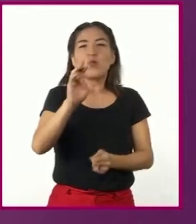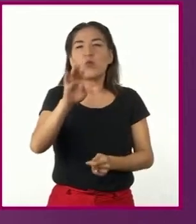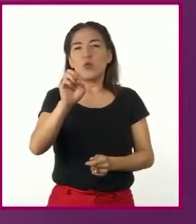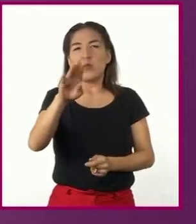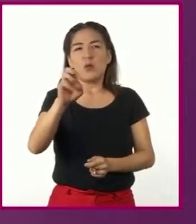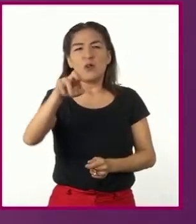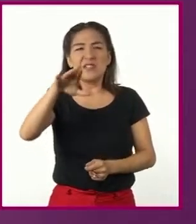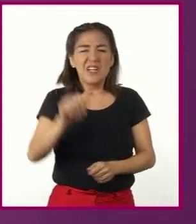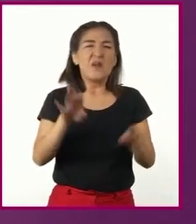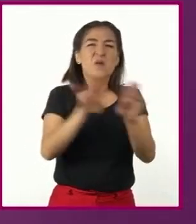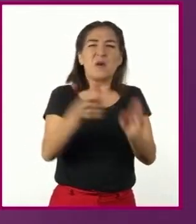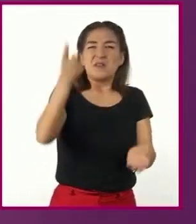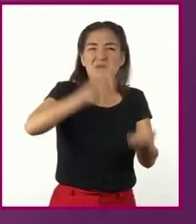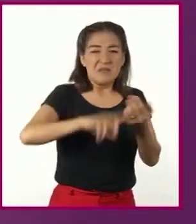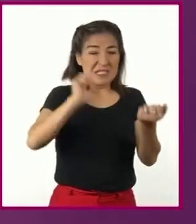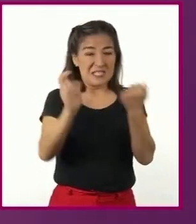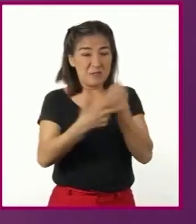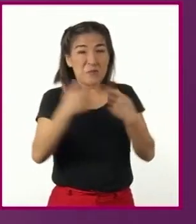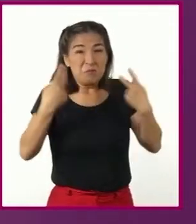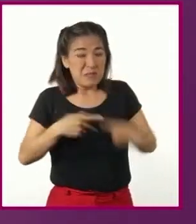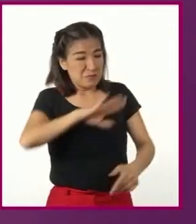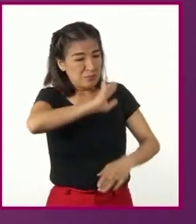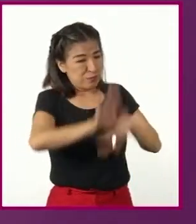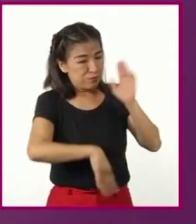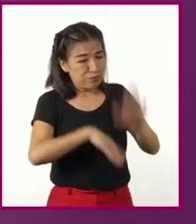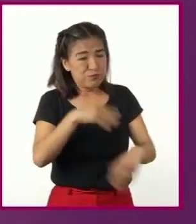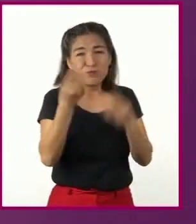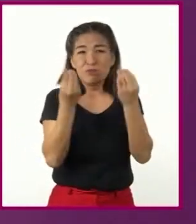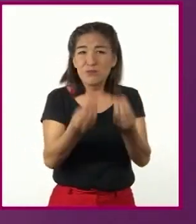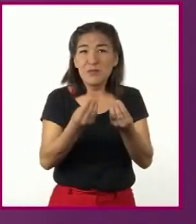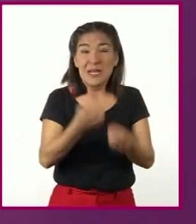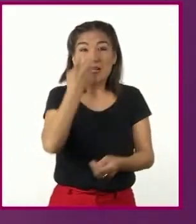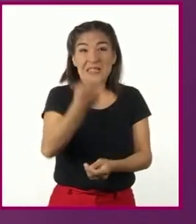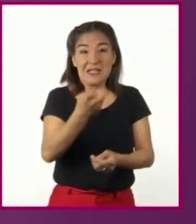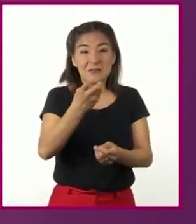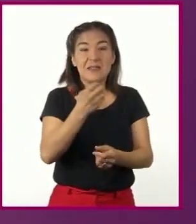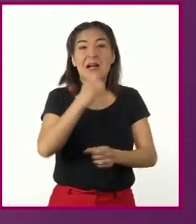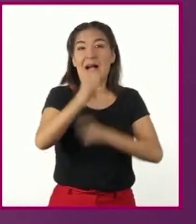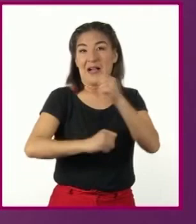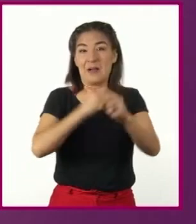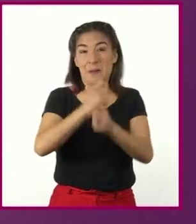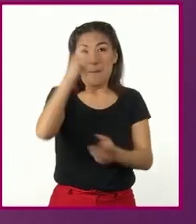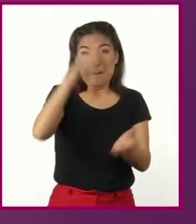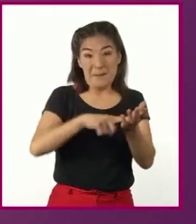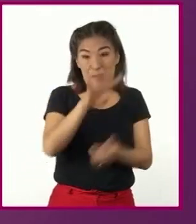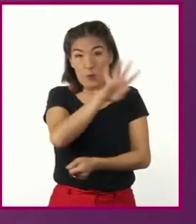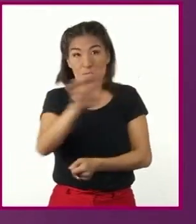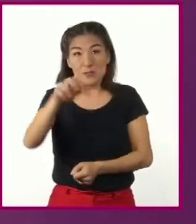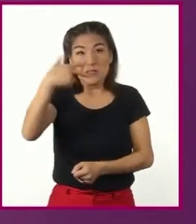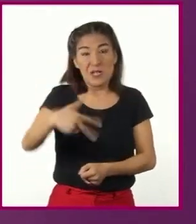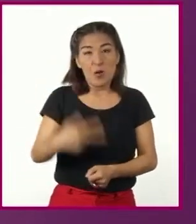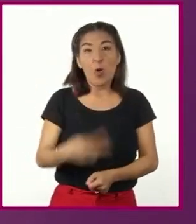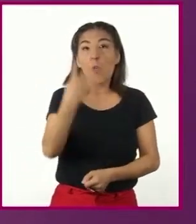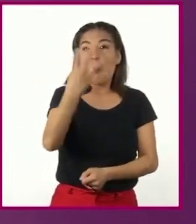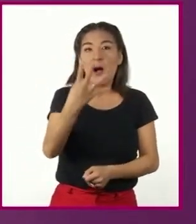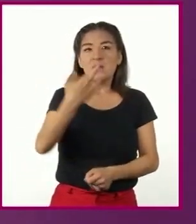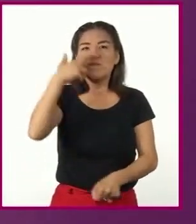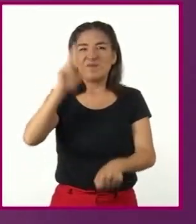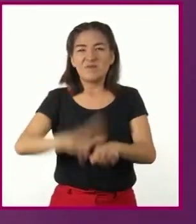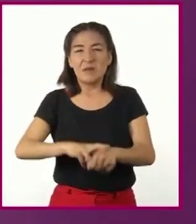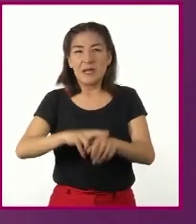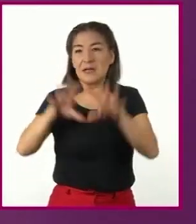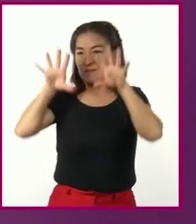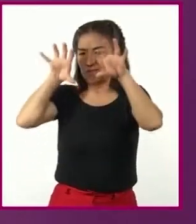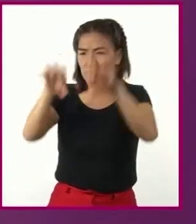y cobraba la vida de miles de personas, en el año 1413, 4 ladrones fueron capturados